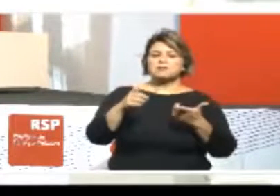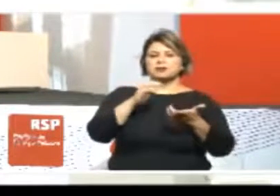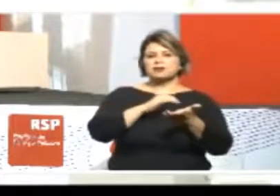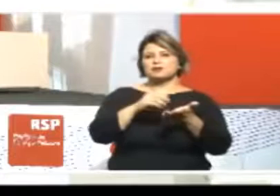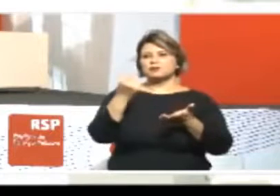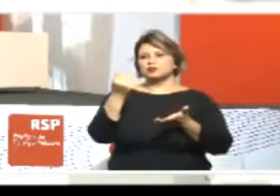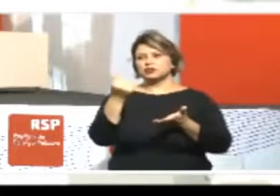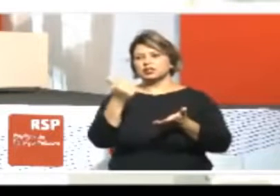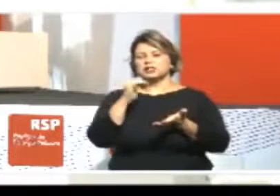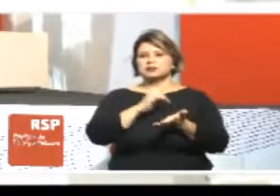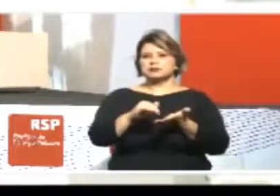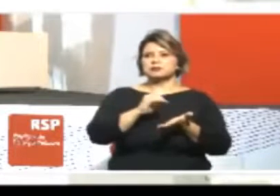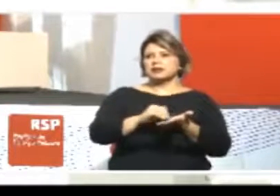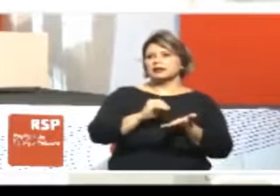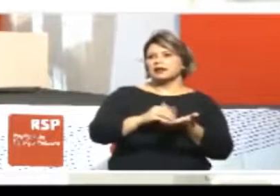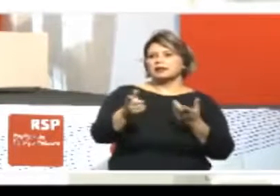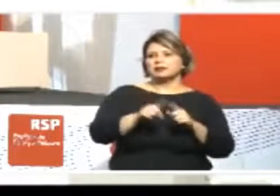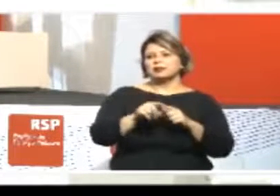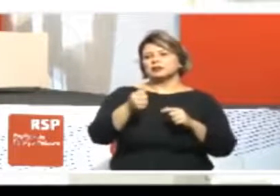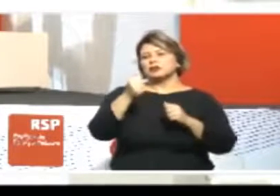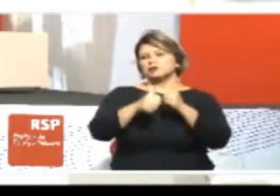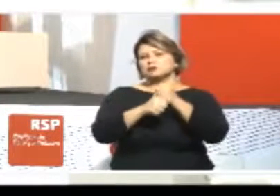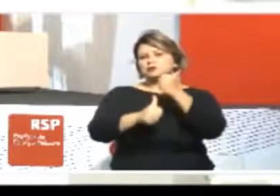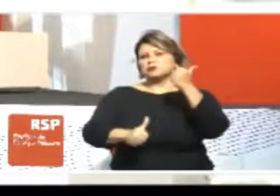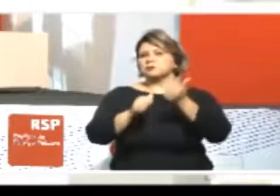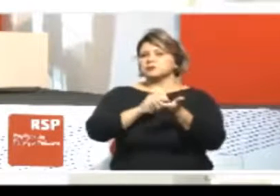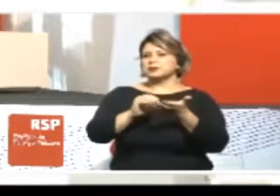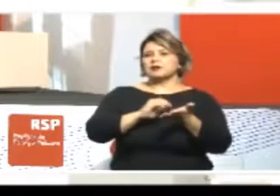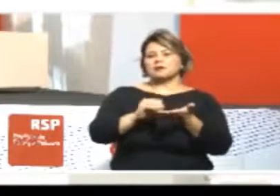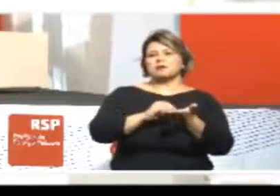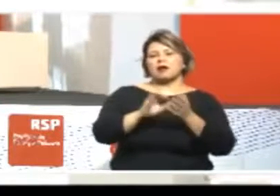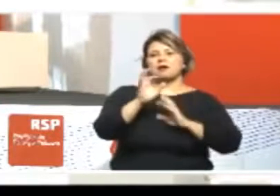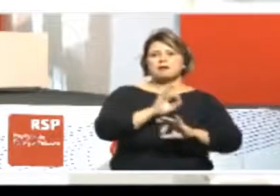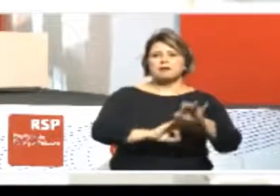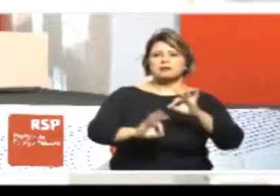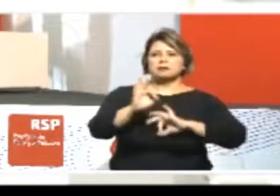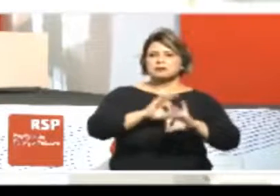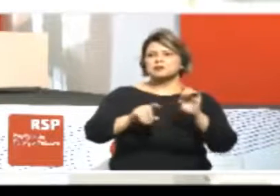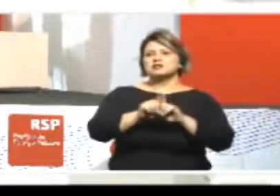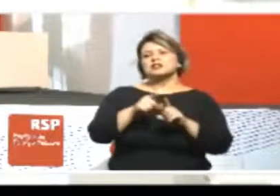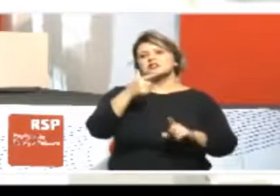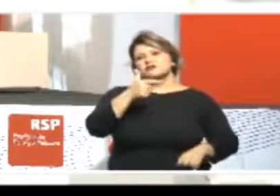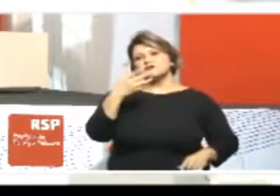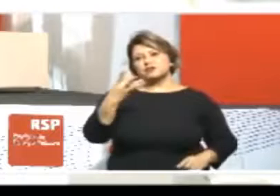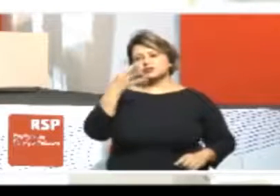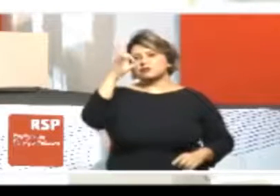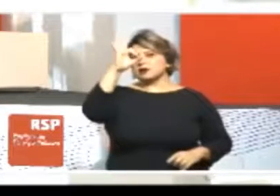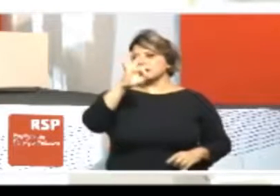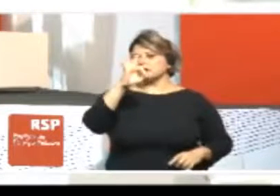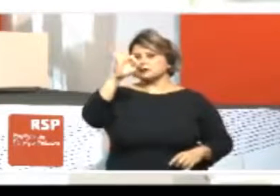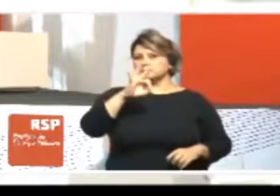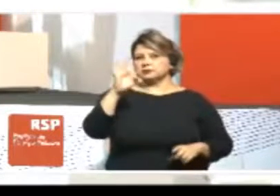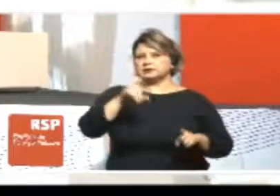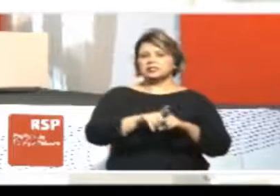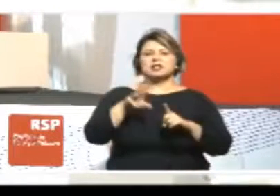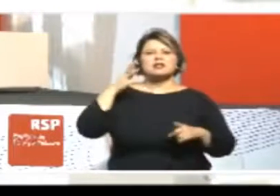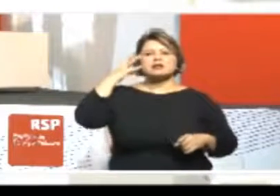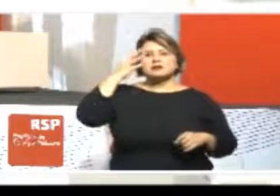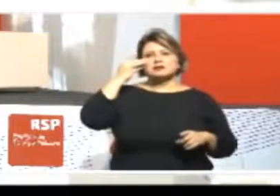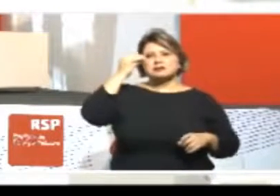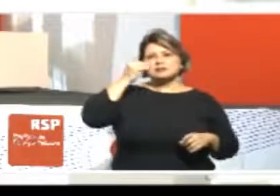de planeación, secretario tesorero. Y otro 24% sugirió que tenía experiencia a nivel